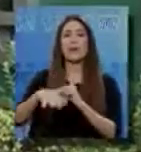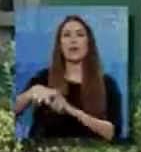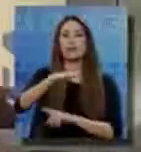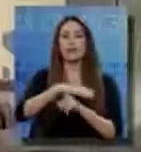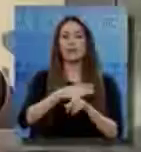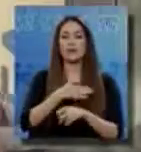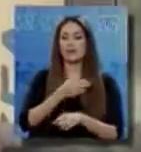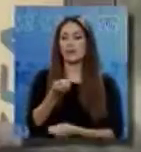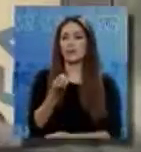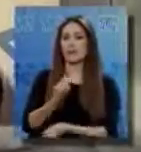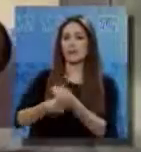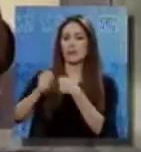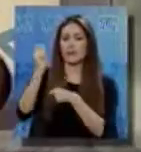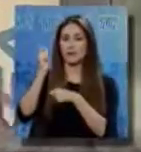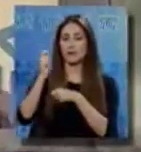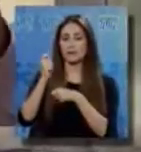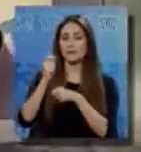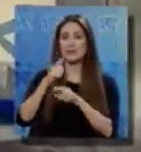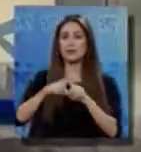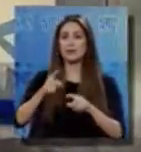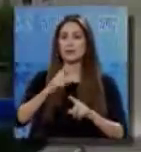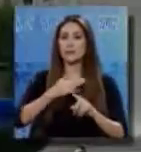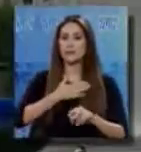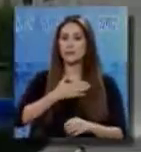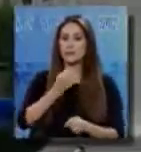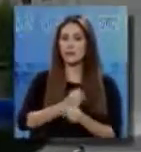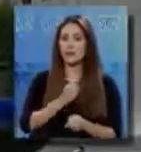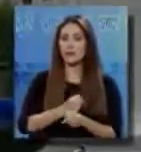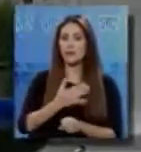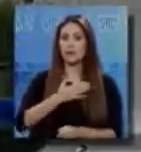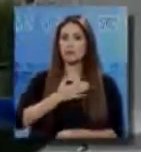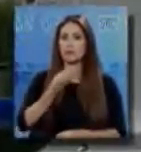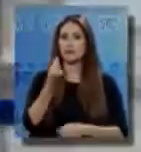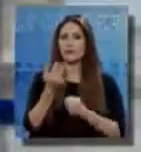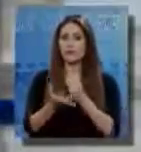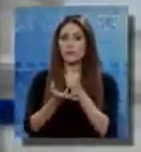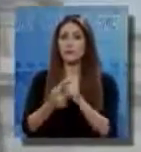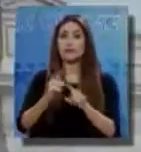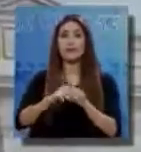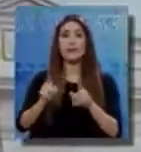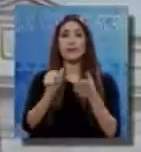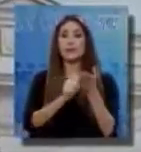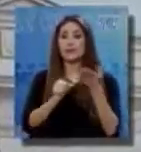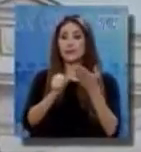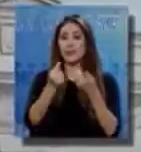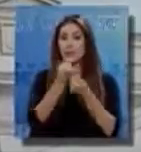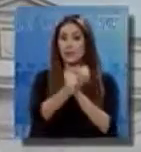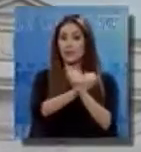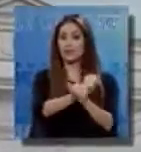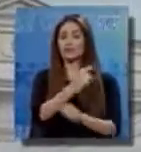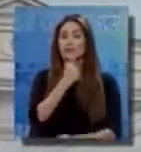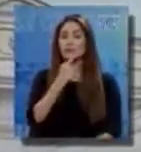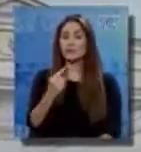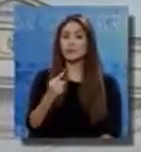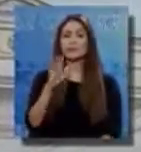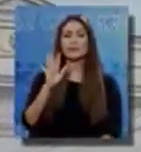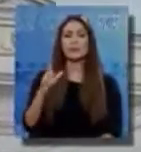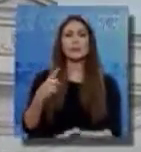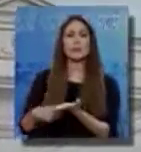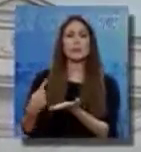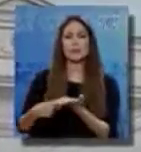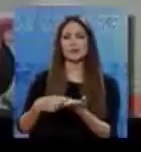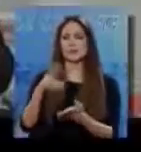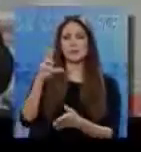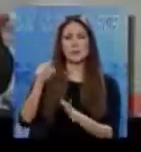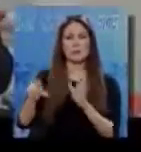por nuestro trabajo, por nuestros fondos. Sin embargo, horas antes, el ministro de Defensa, Fernando Cordero, señaló que esa reunión carece de